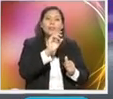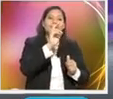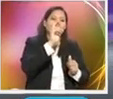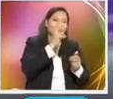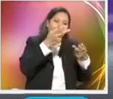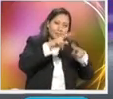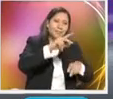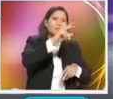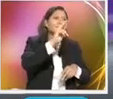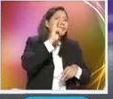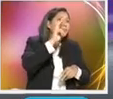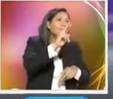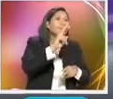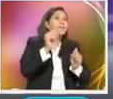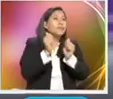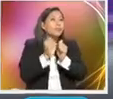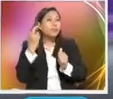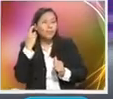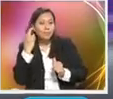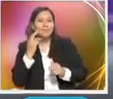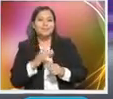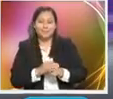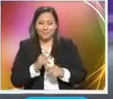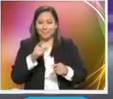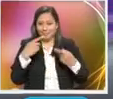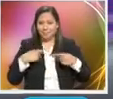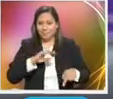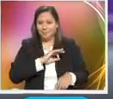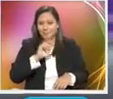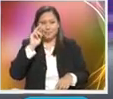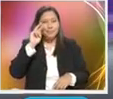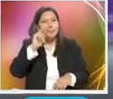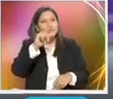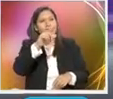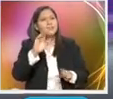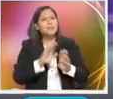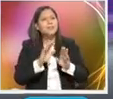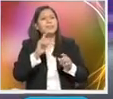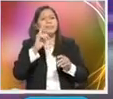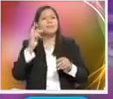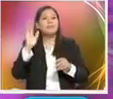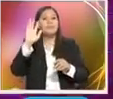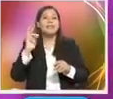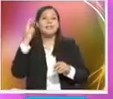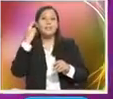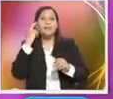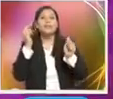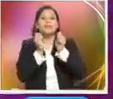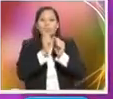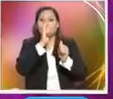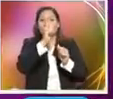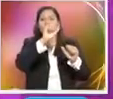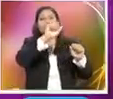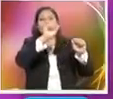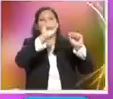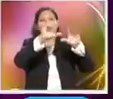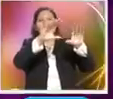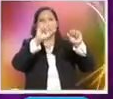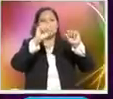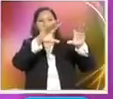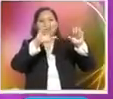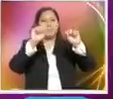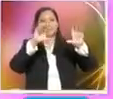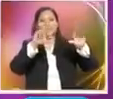sonoro. Entonces aquí el público lo que podrá ver es precisamente ver el sonido y escuchar